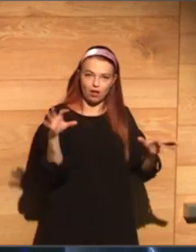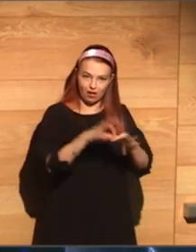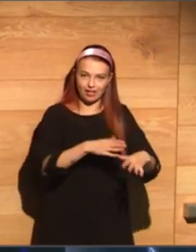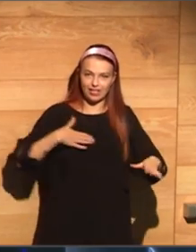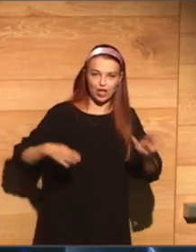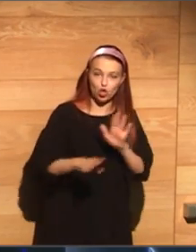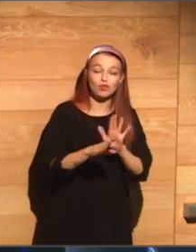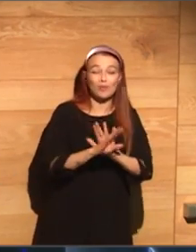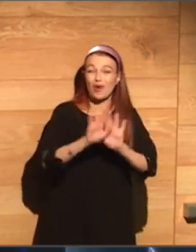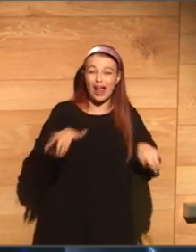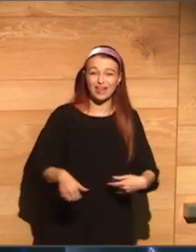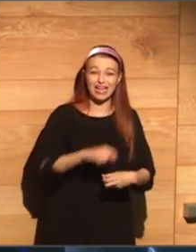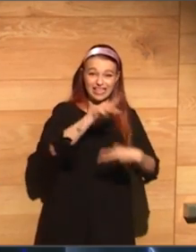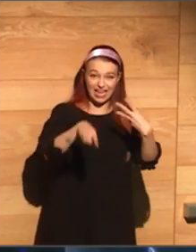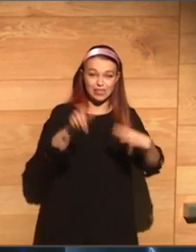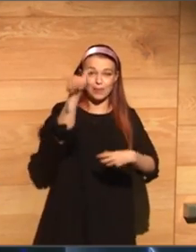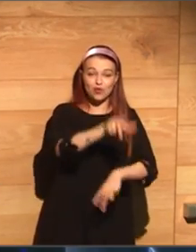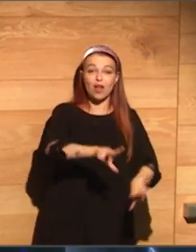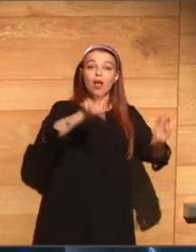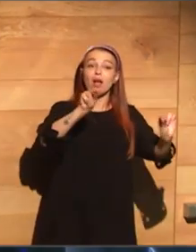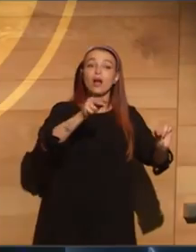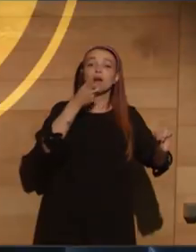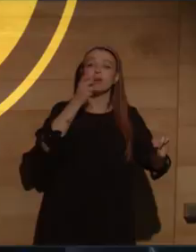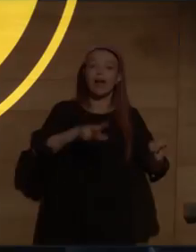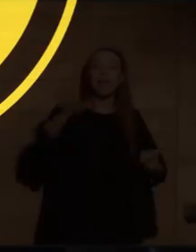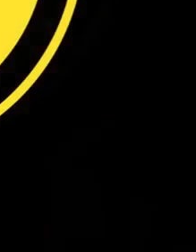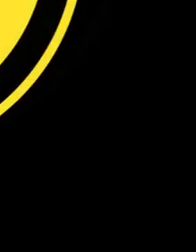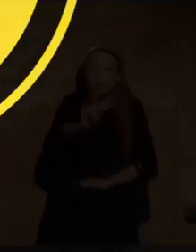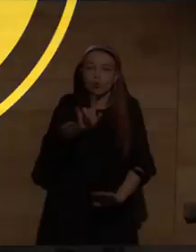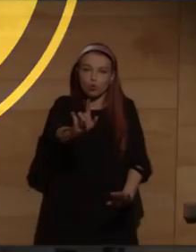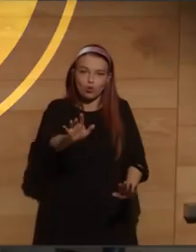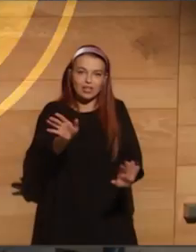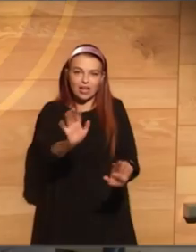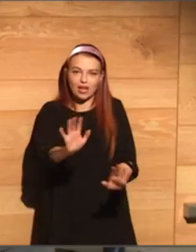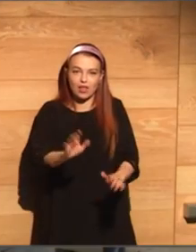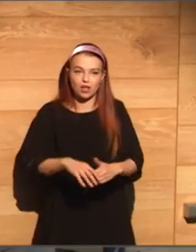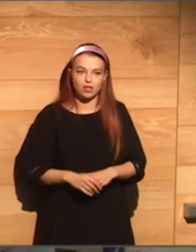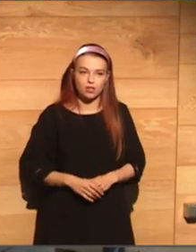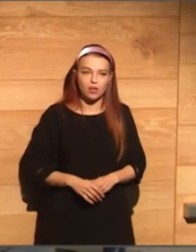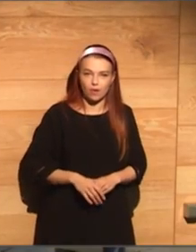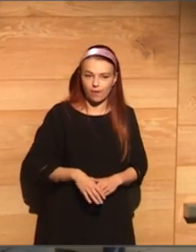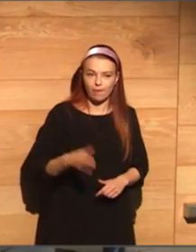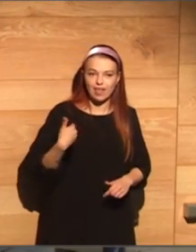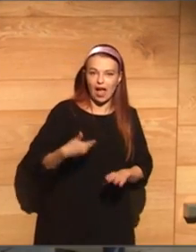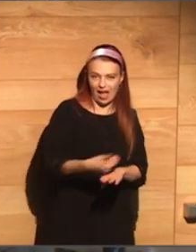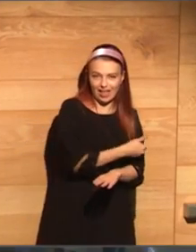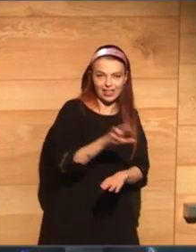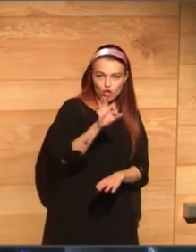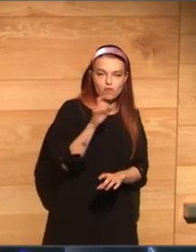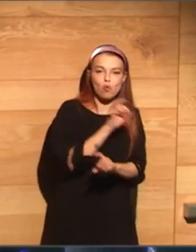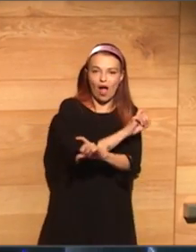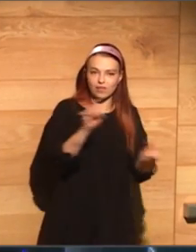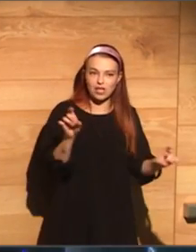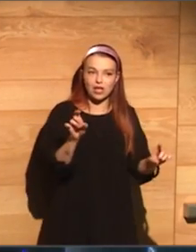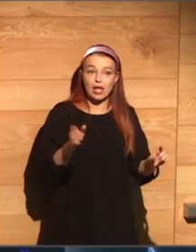Ahora contaremos. Pero cierran la trilogía con Nacional 3. Y aquí ya lo había anunciado Rodrigo, ¿no? Ya se